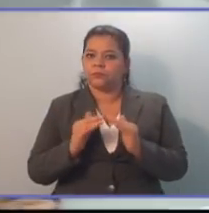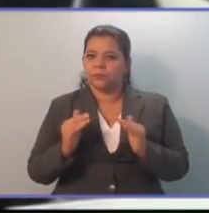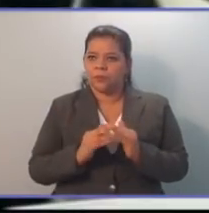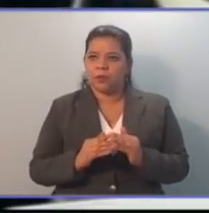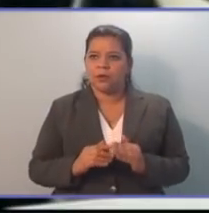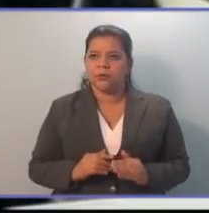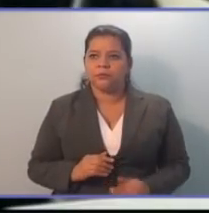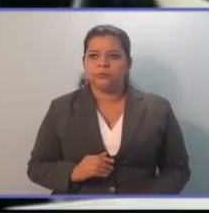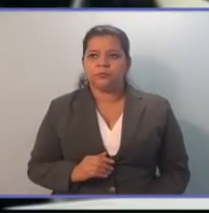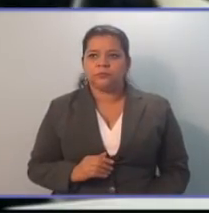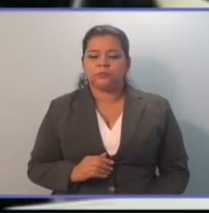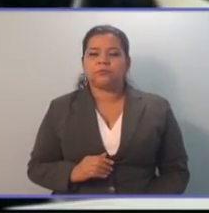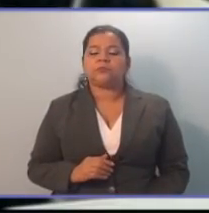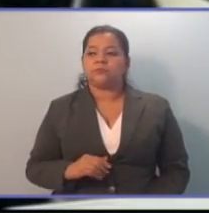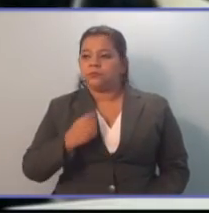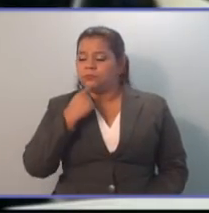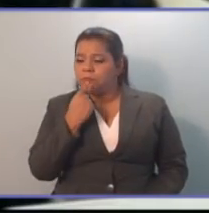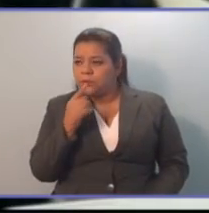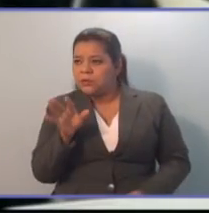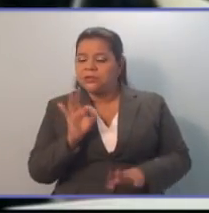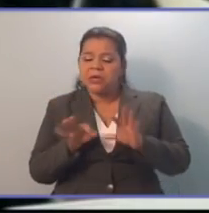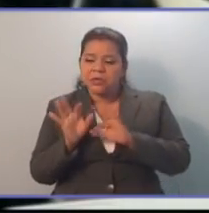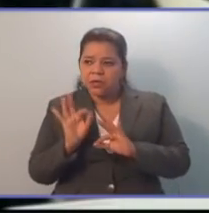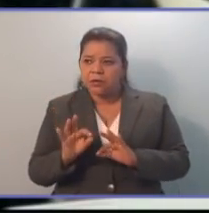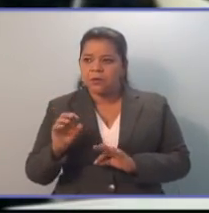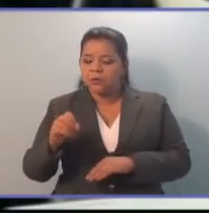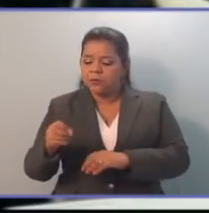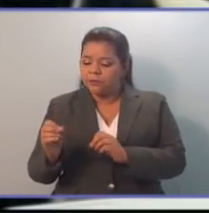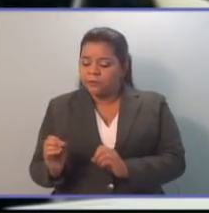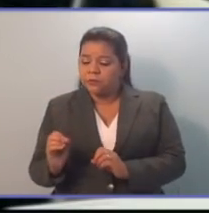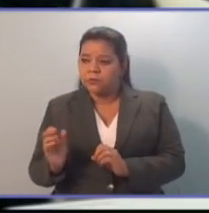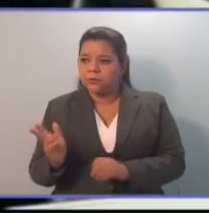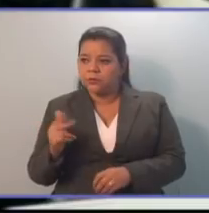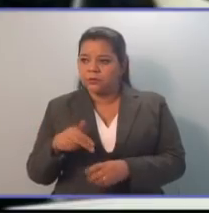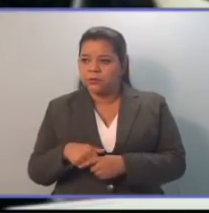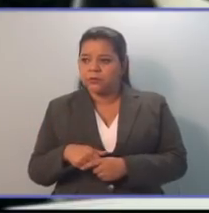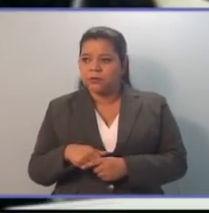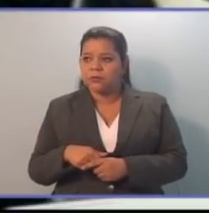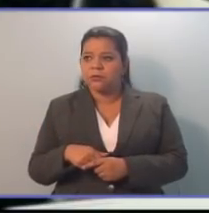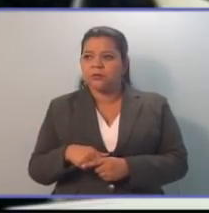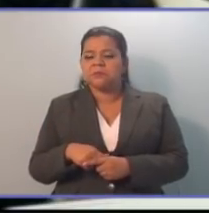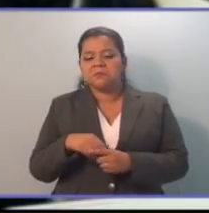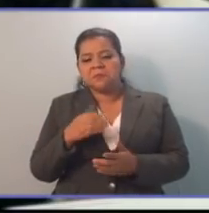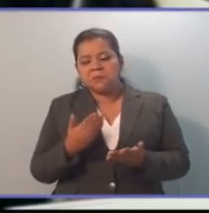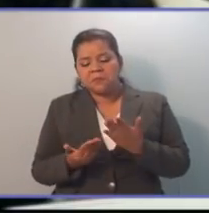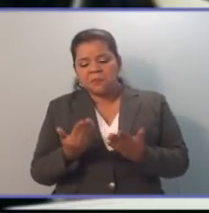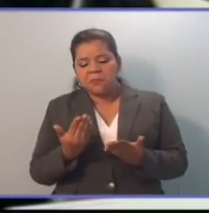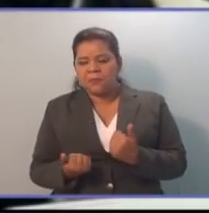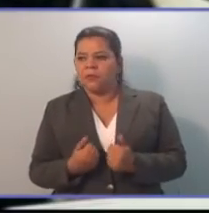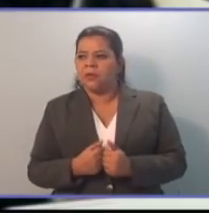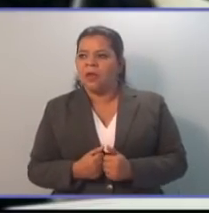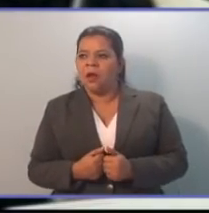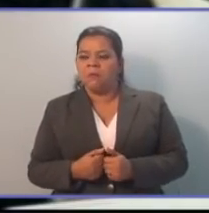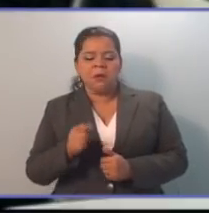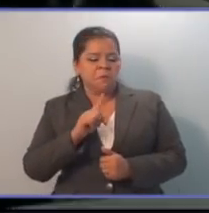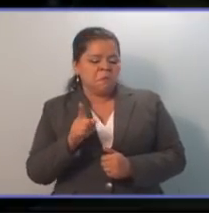alguna sala de las que conforman ese pleno que puede estar exenta a los